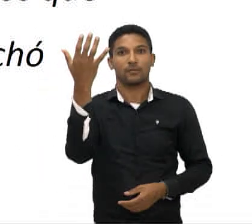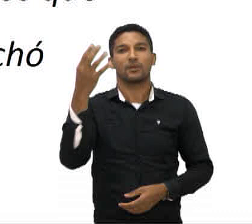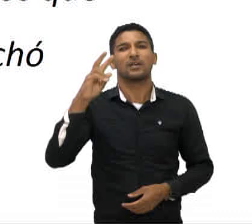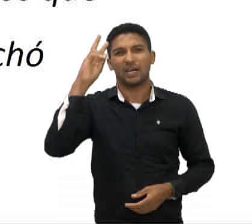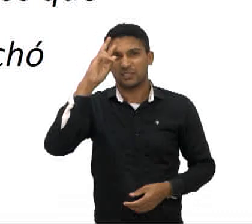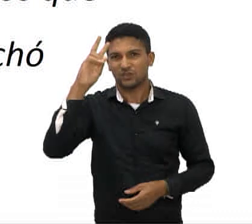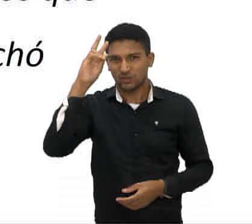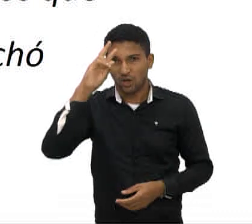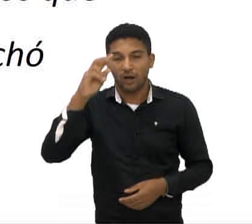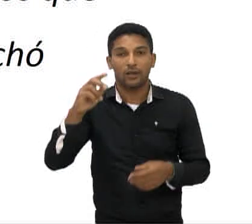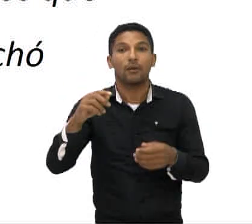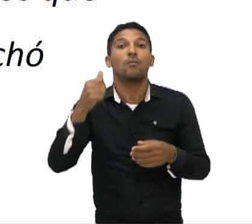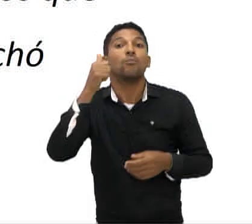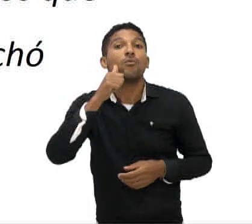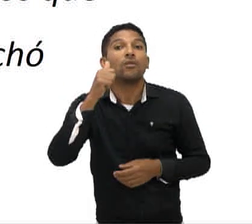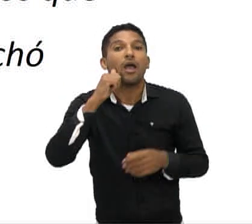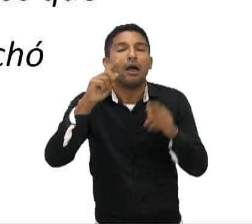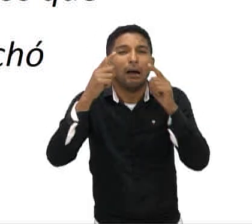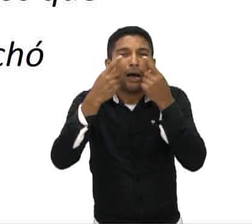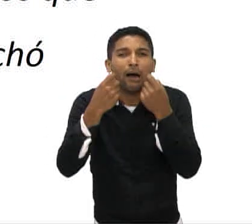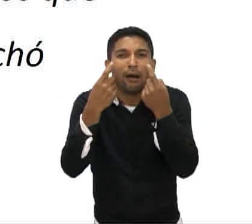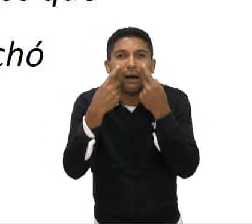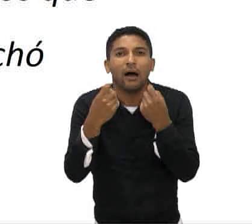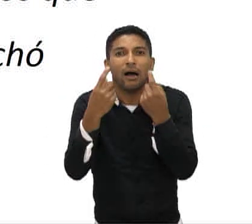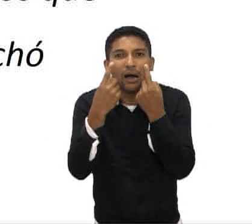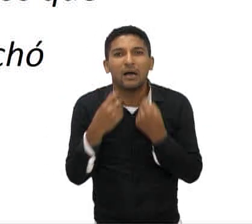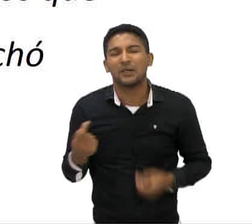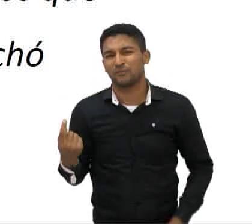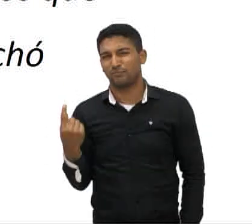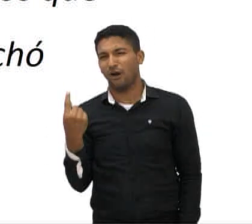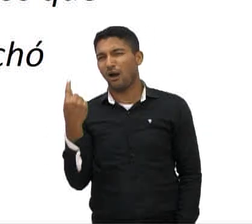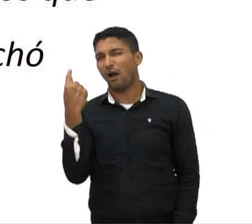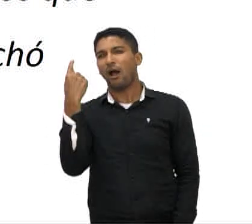territorio azteca, en el año